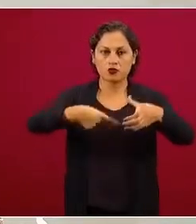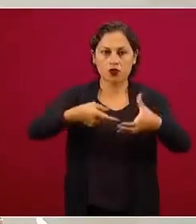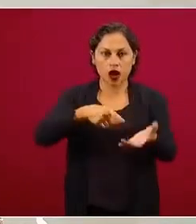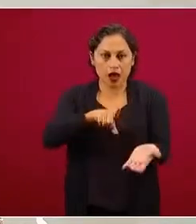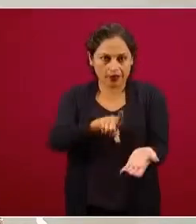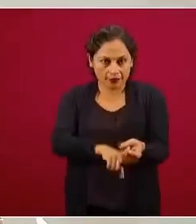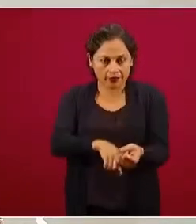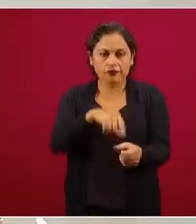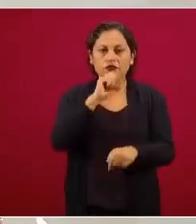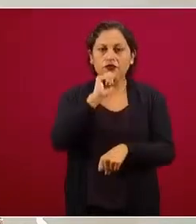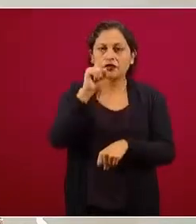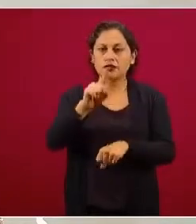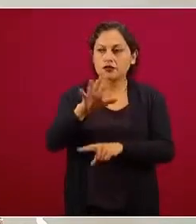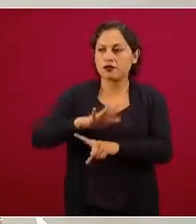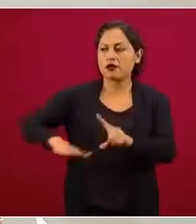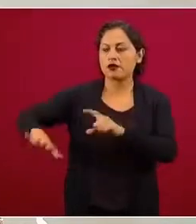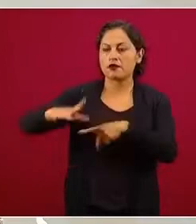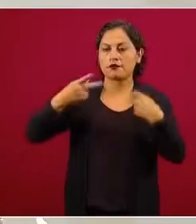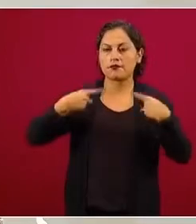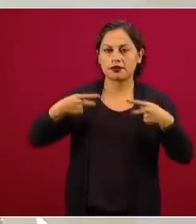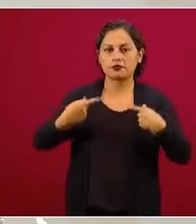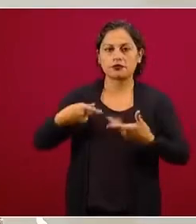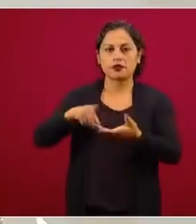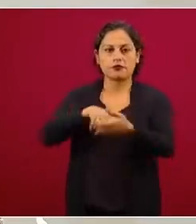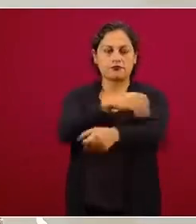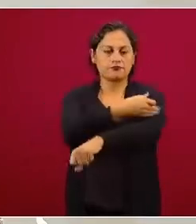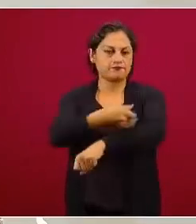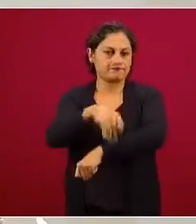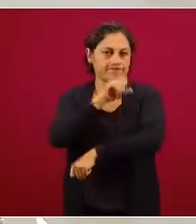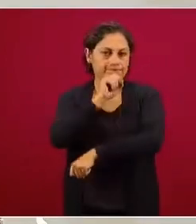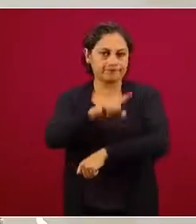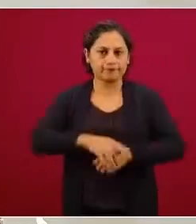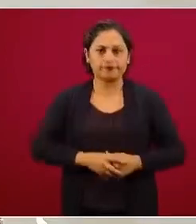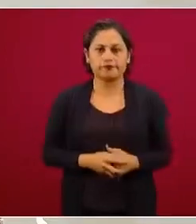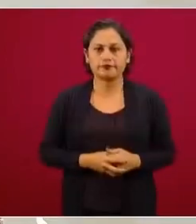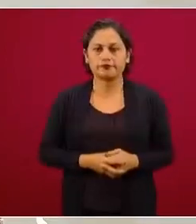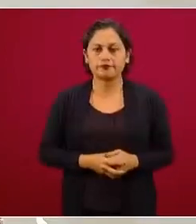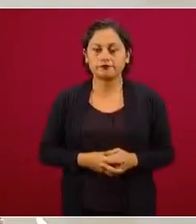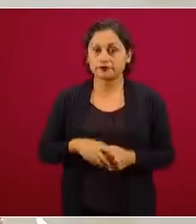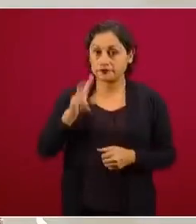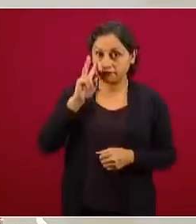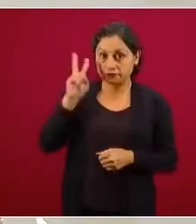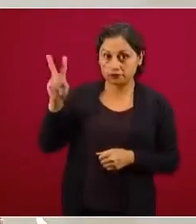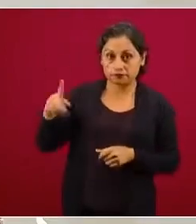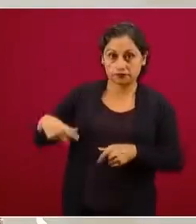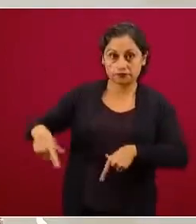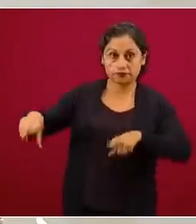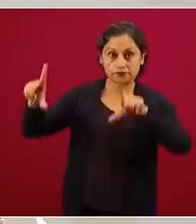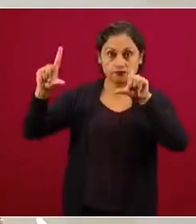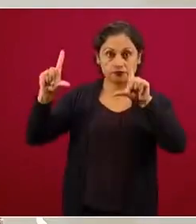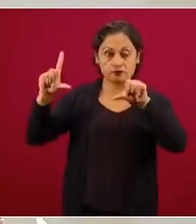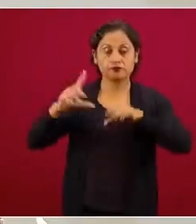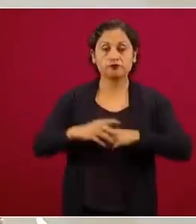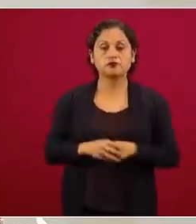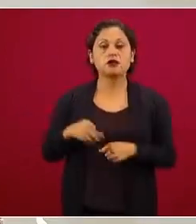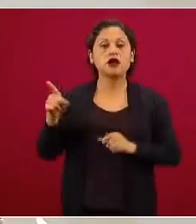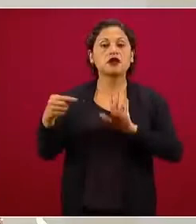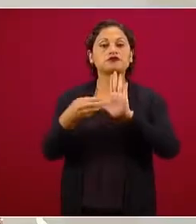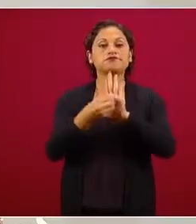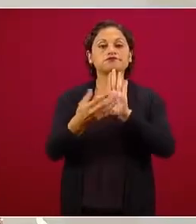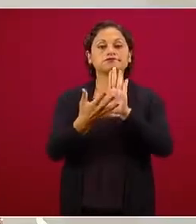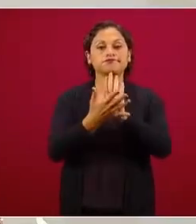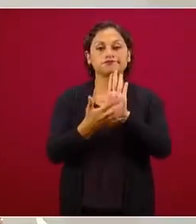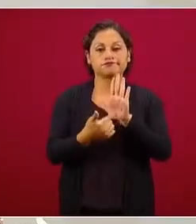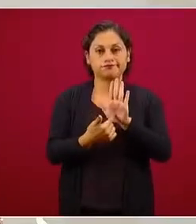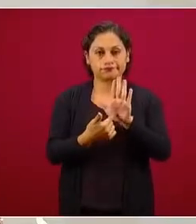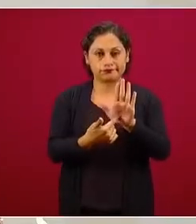y en el trabajo también con las familias. En esta diapositiva se presenta